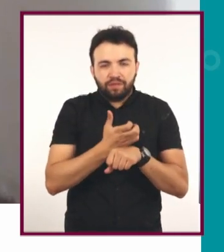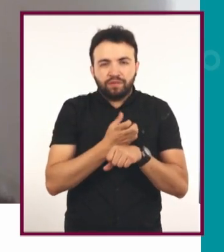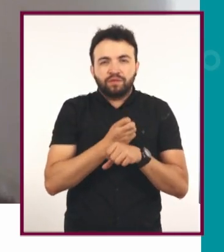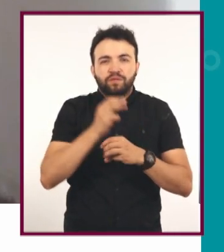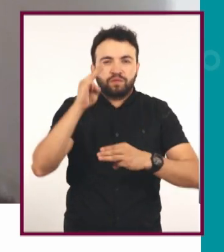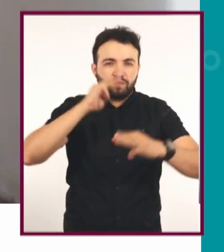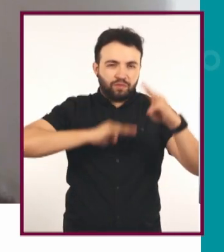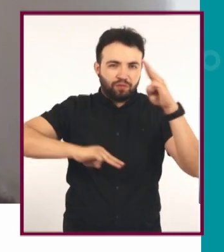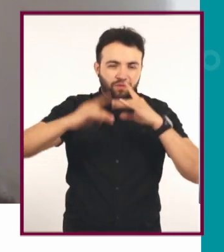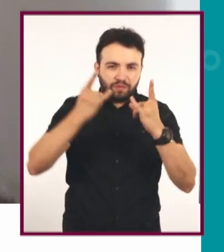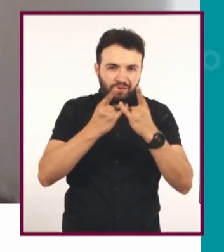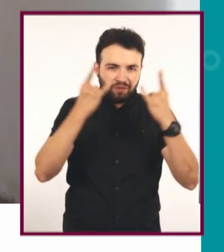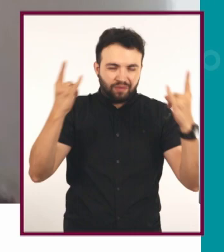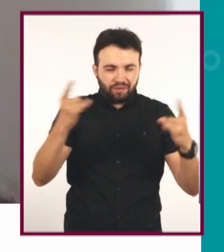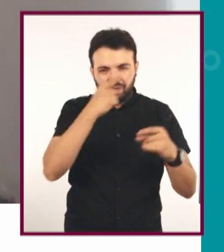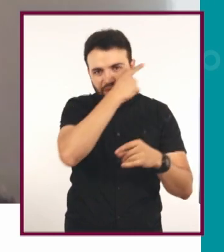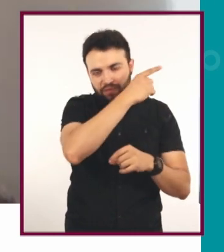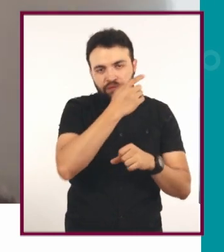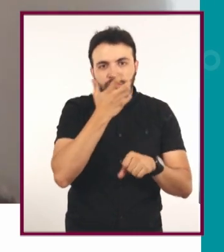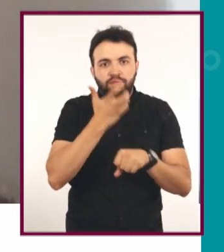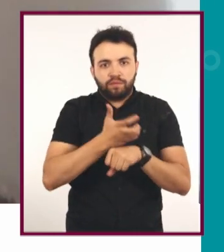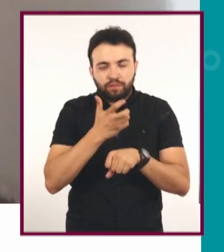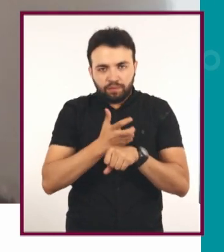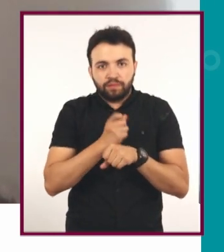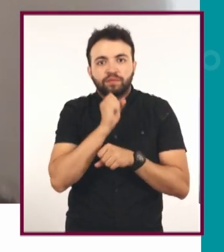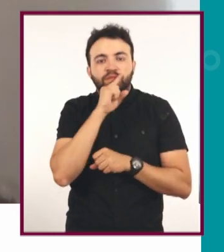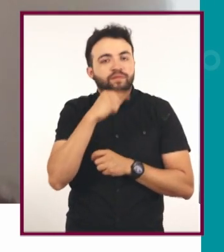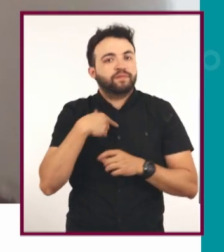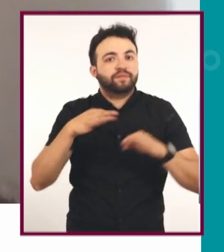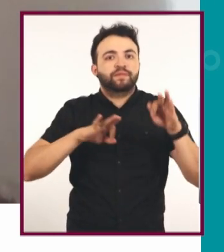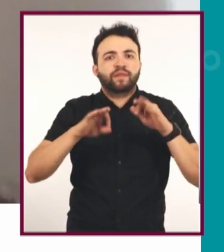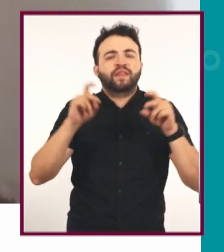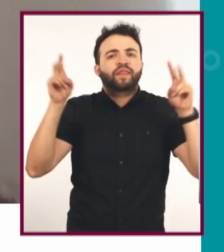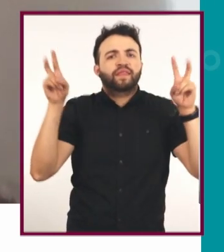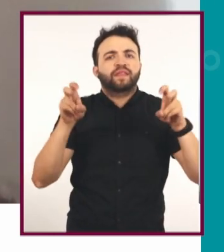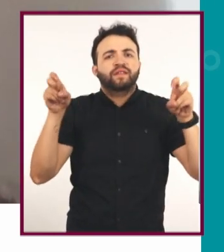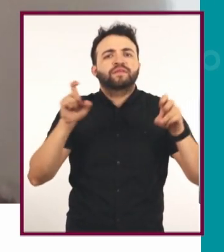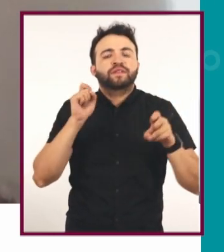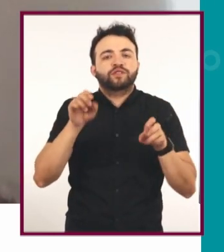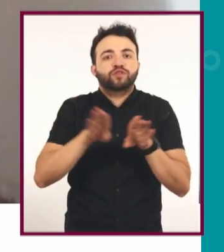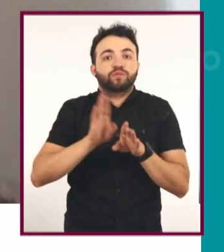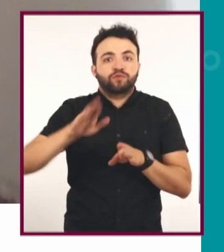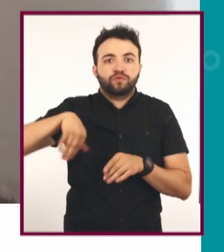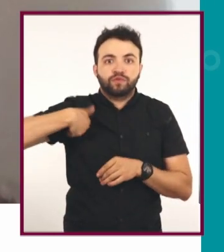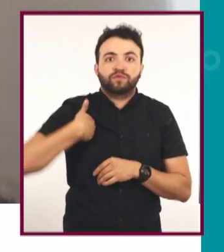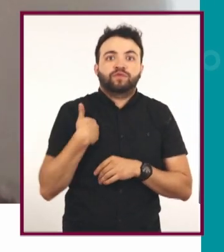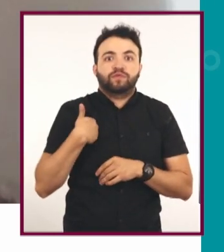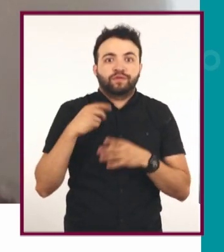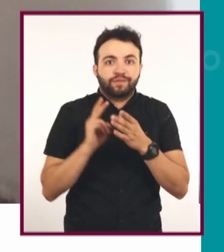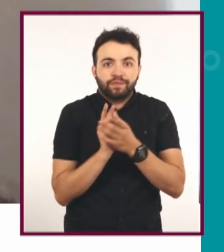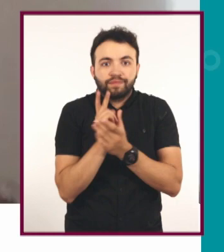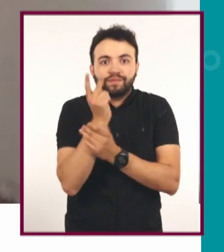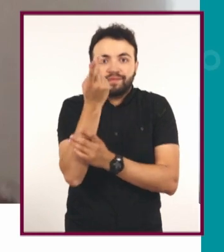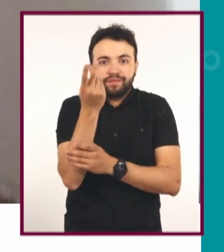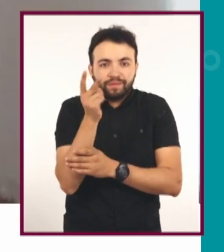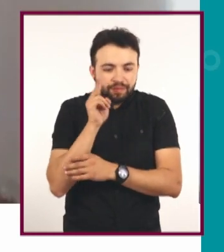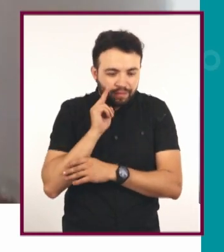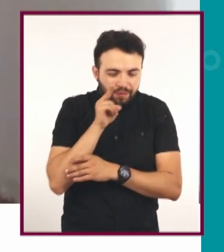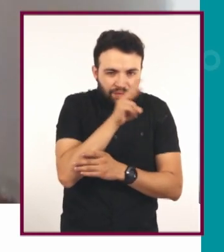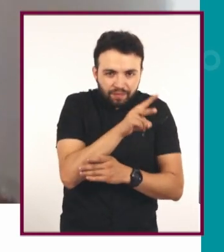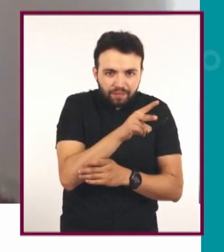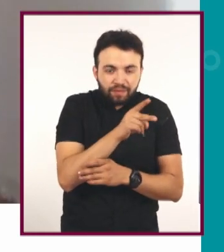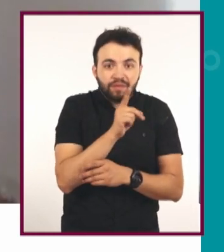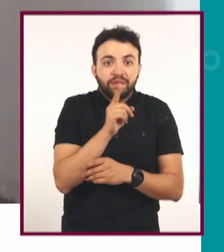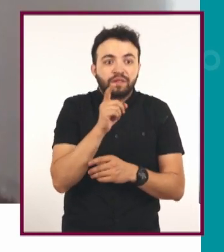Nueva York y en conjunto con el Museo de Historia Natural de Nueva York. Y ahí estuve trabajando con temas